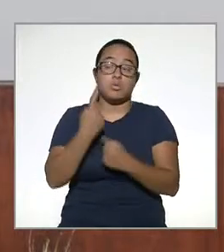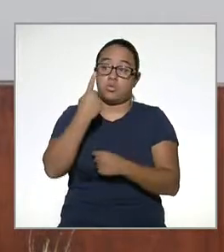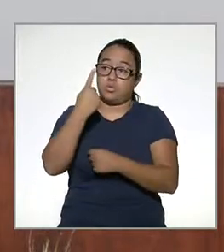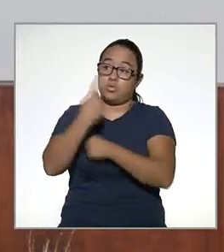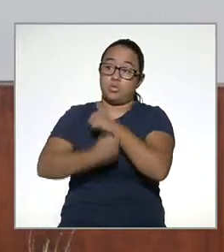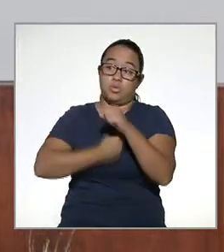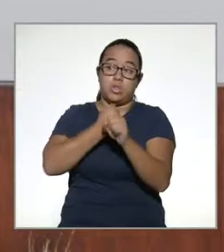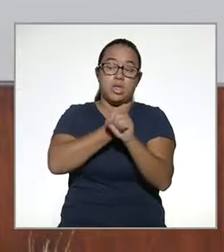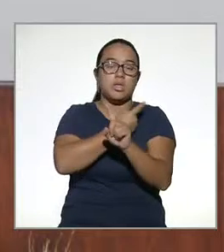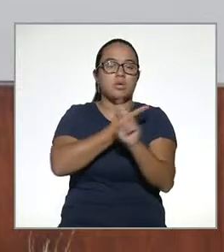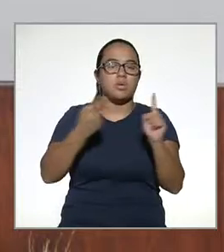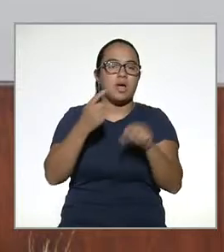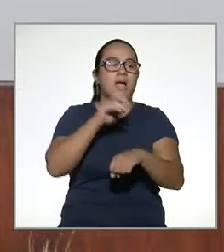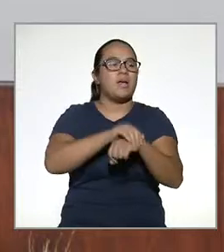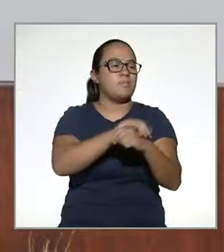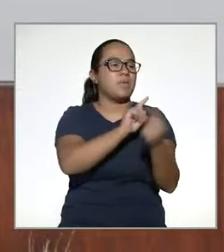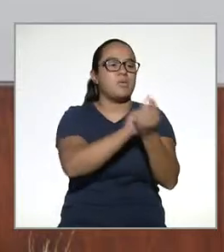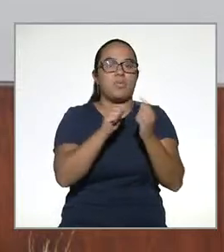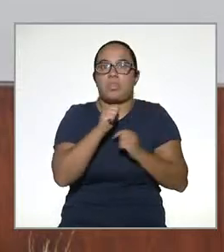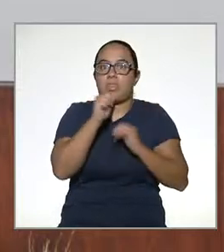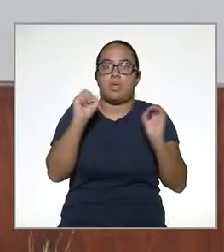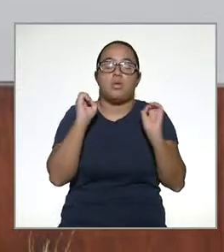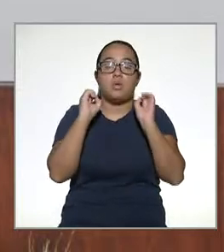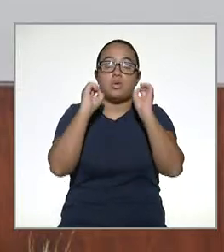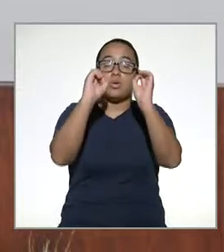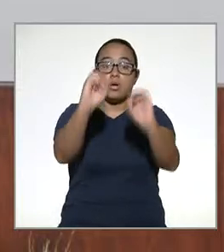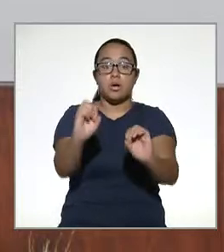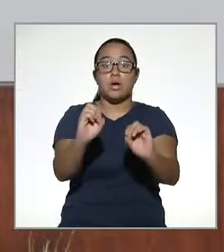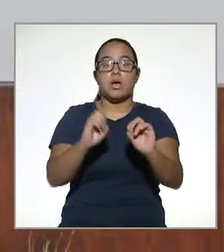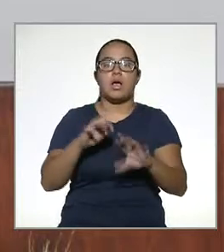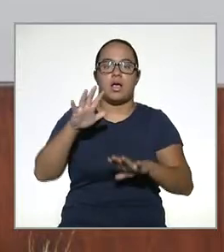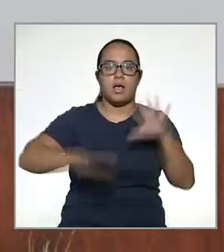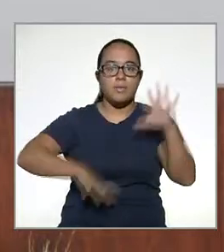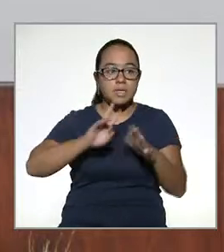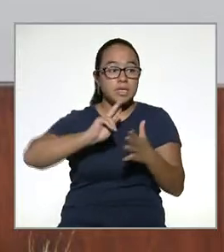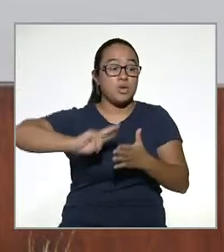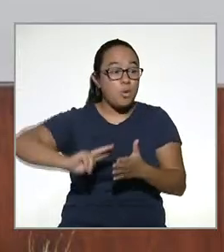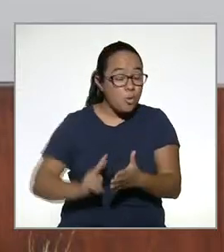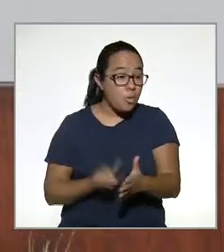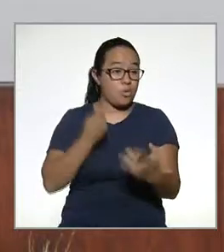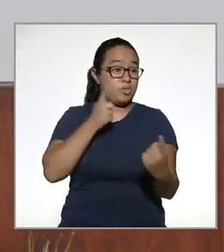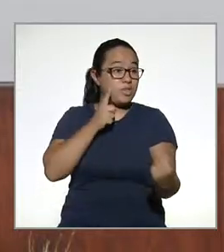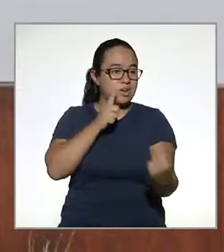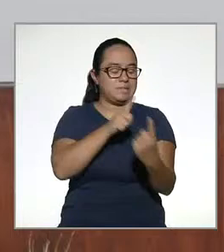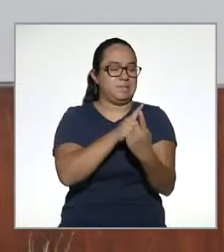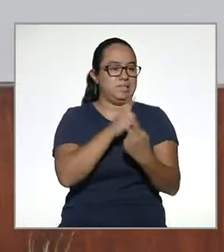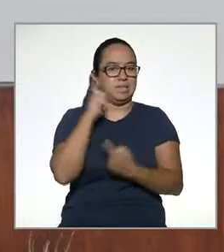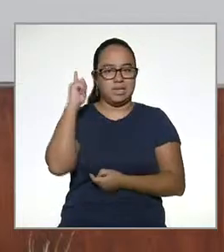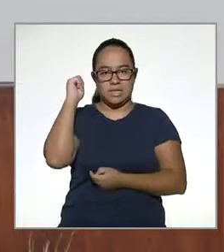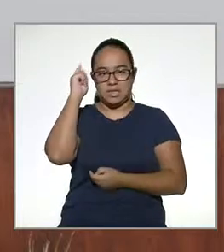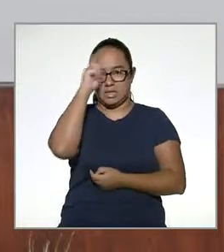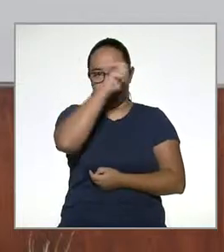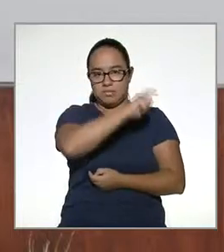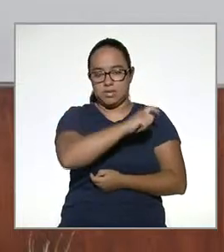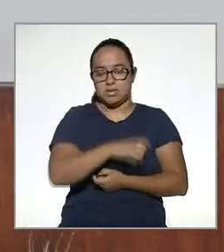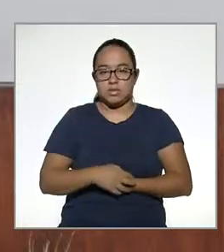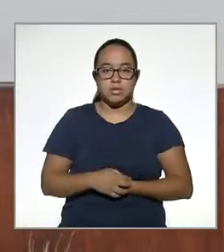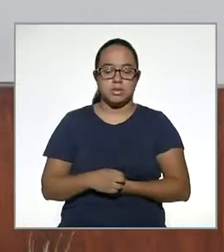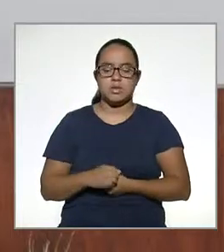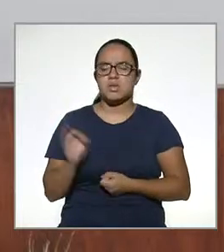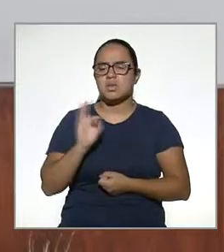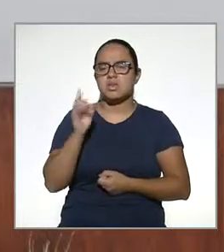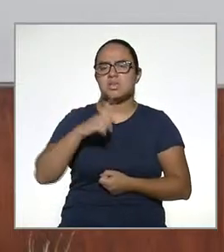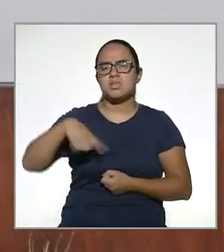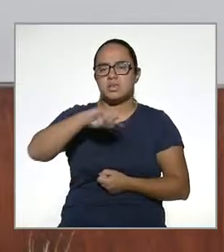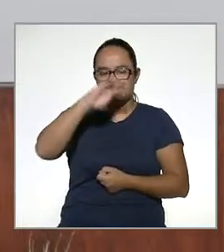y medio de no estar con sus amiguitos, de repente, pues les cuesta trabajo volver a socializar. Y podríamos pensar